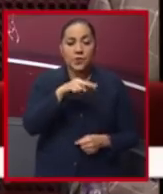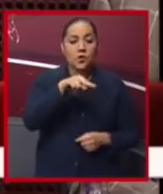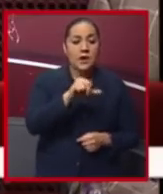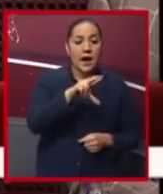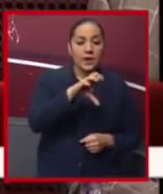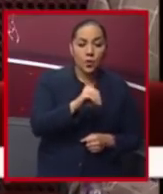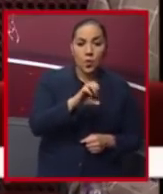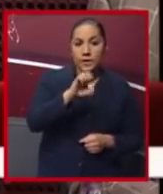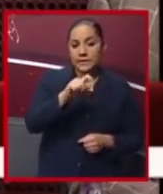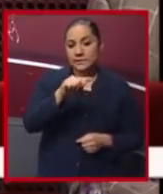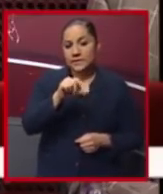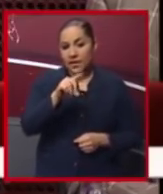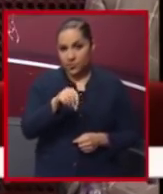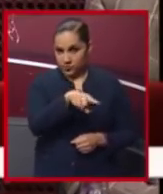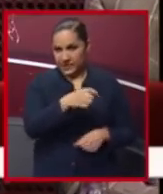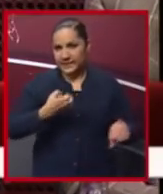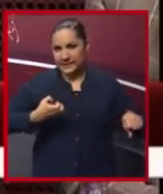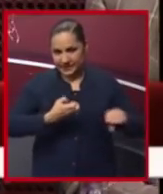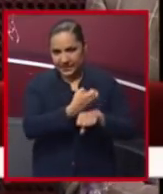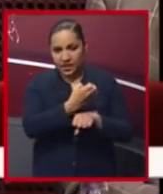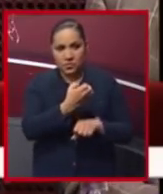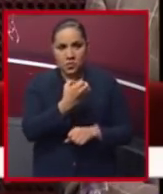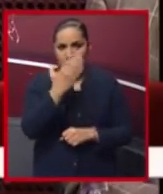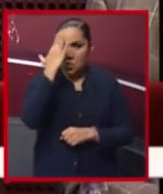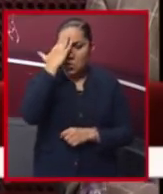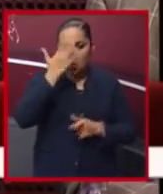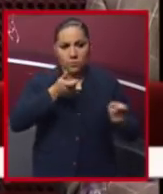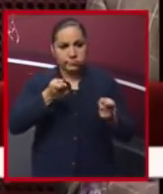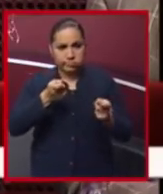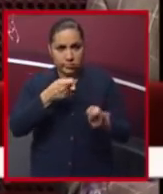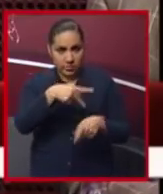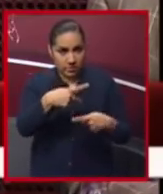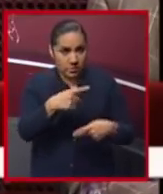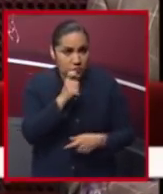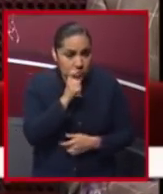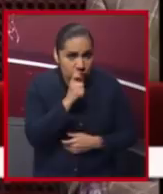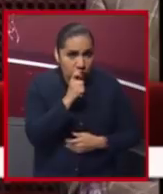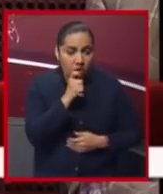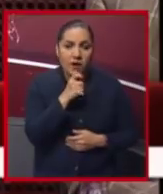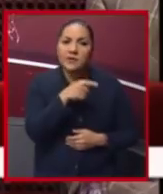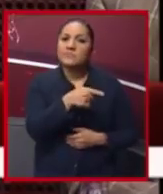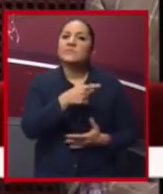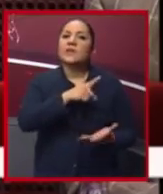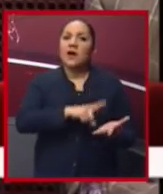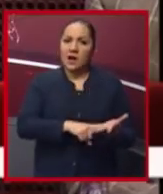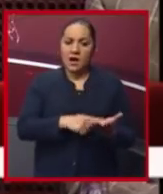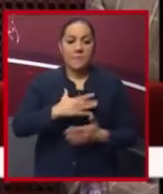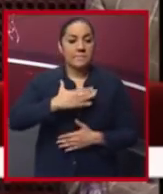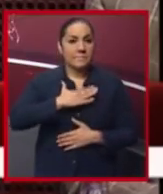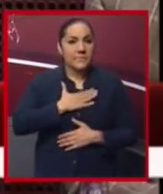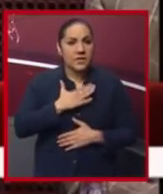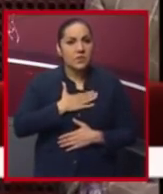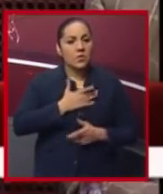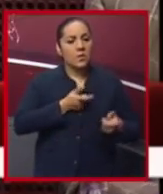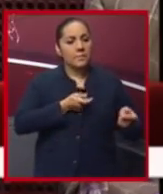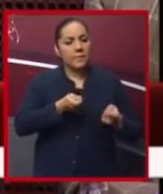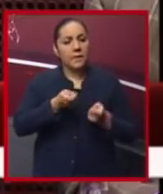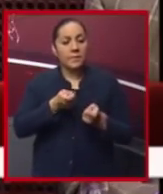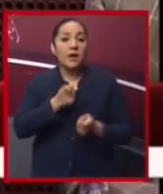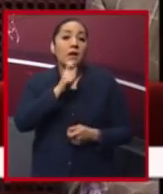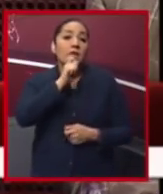no solamente porque puede continuar con su conducta, sino también porque puede proceder contra